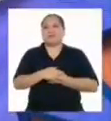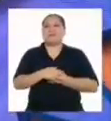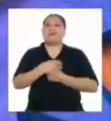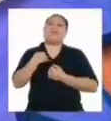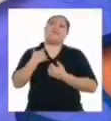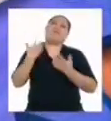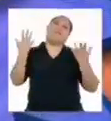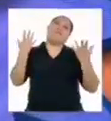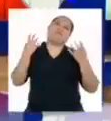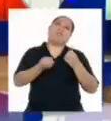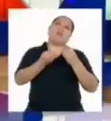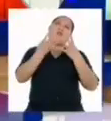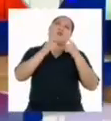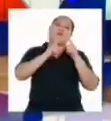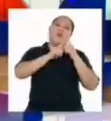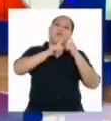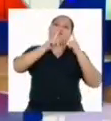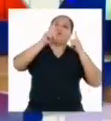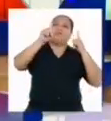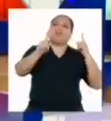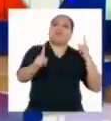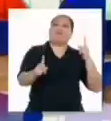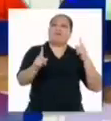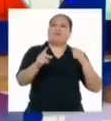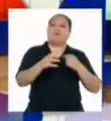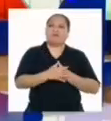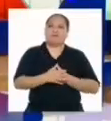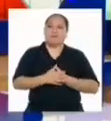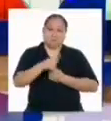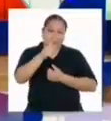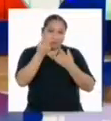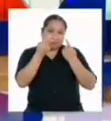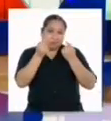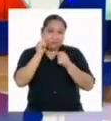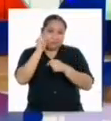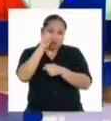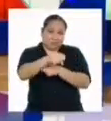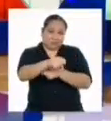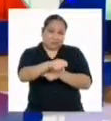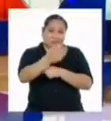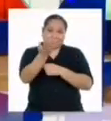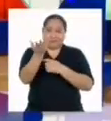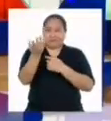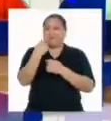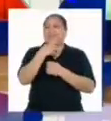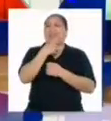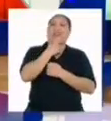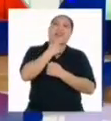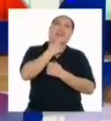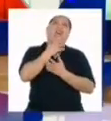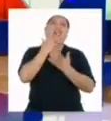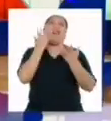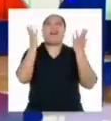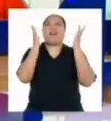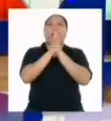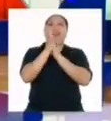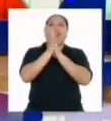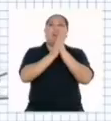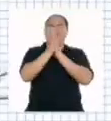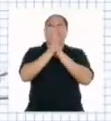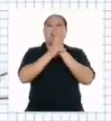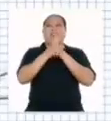¡Ah! ¡Pero mira cuántos metros! ¡Trata de vencer eso, Jeremis!